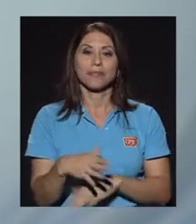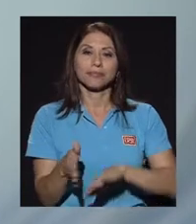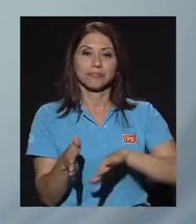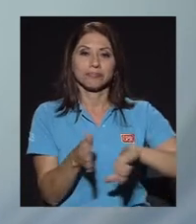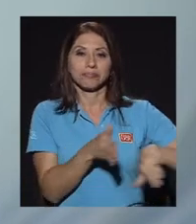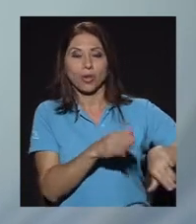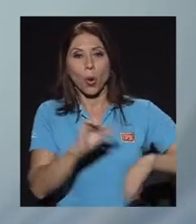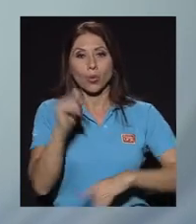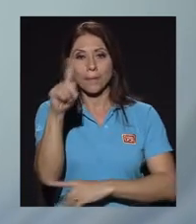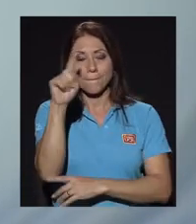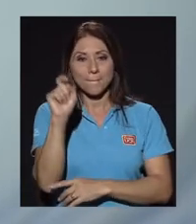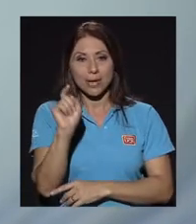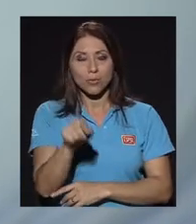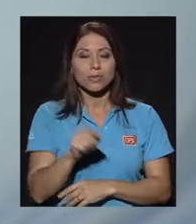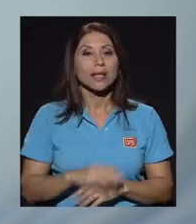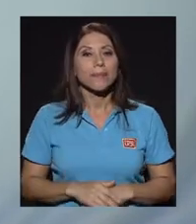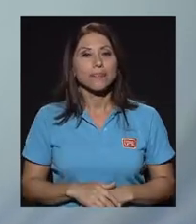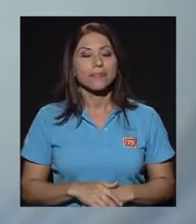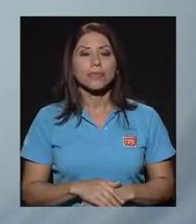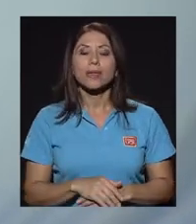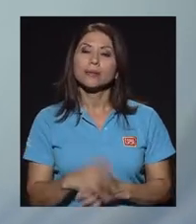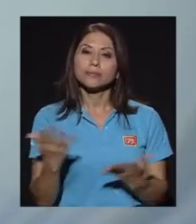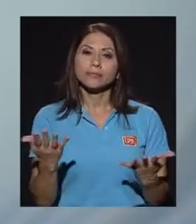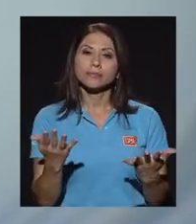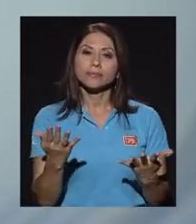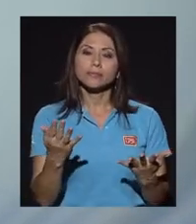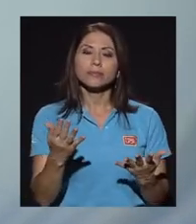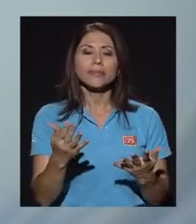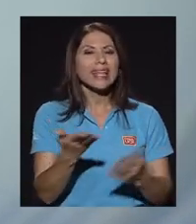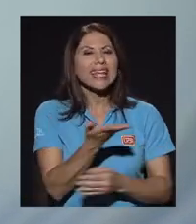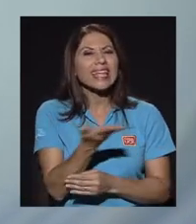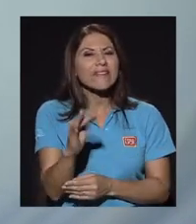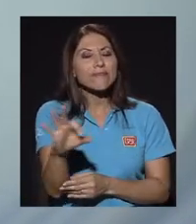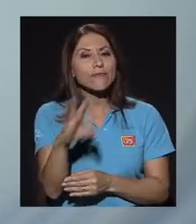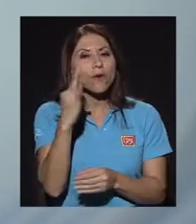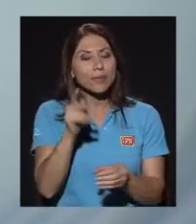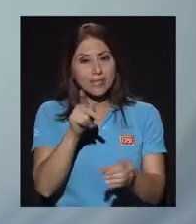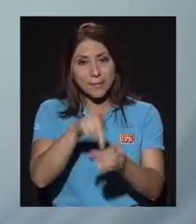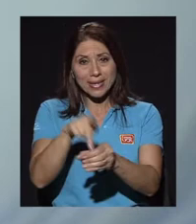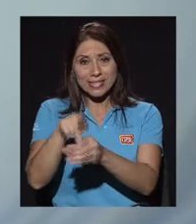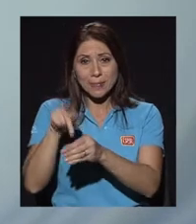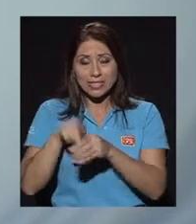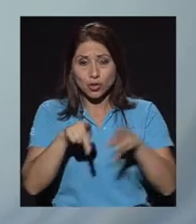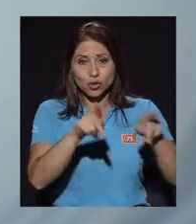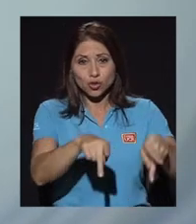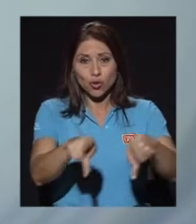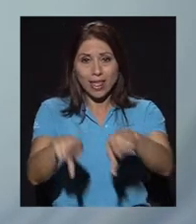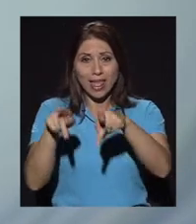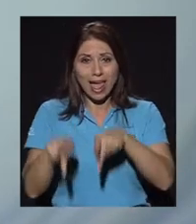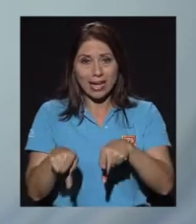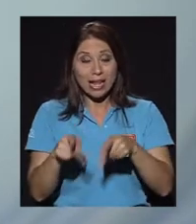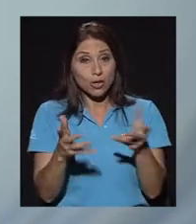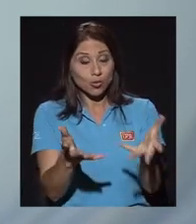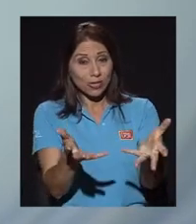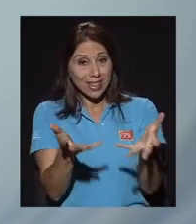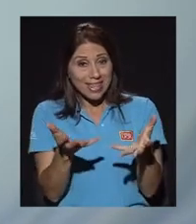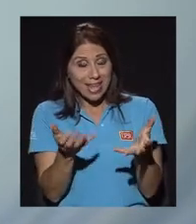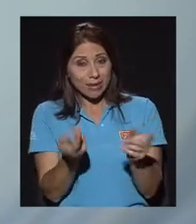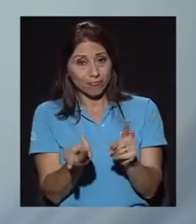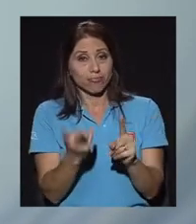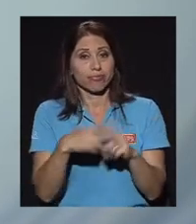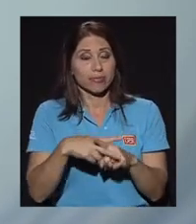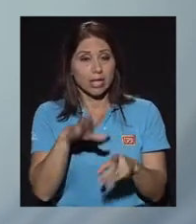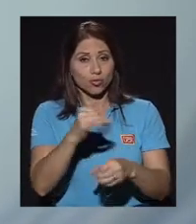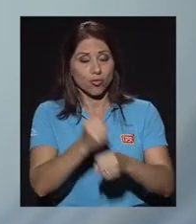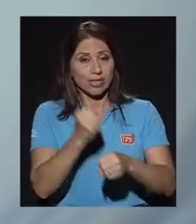a ¿cuáles son los mecanismos de participación ciudadana que pretende implementar durante su gestión? Don Luis